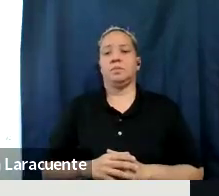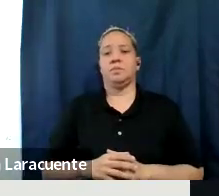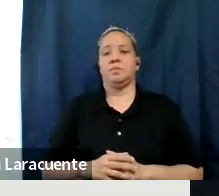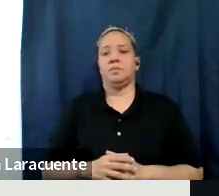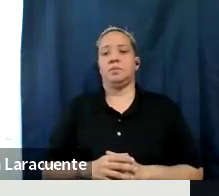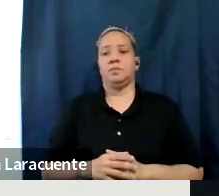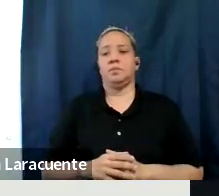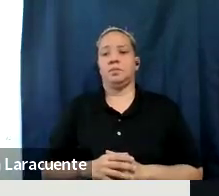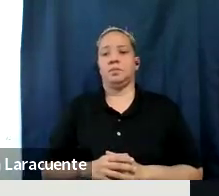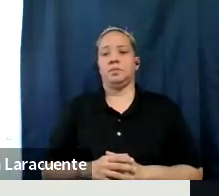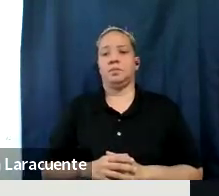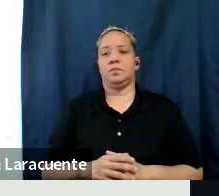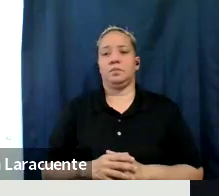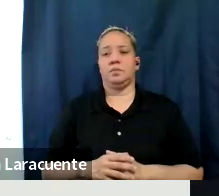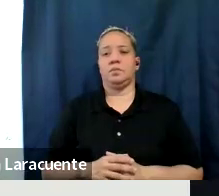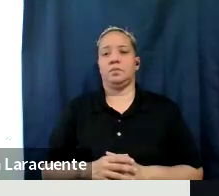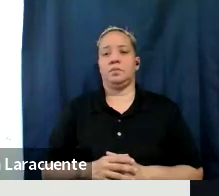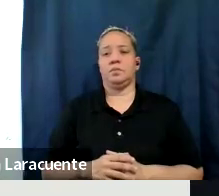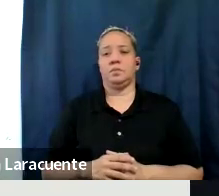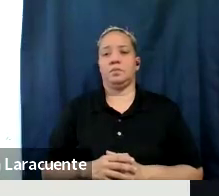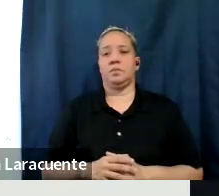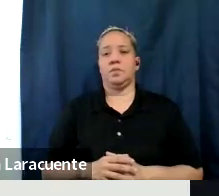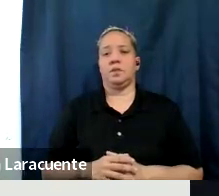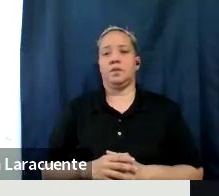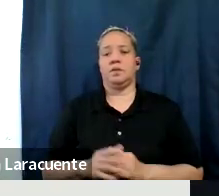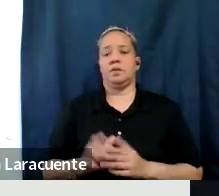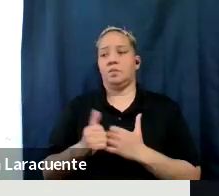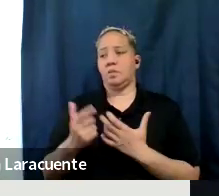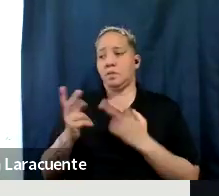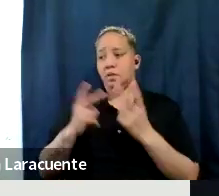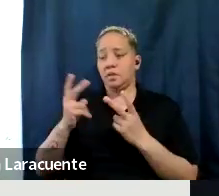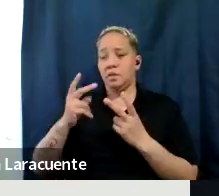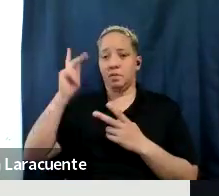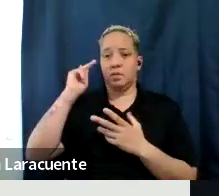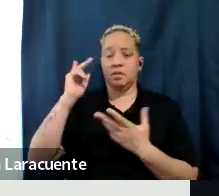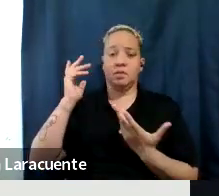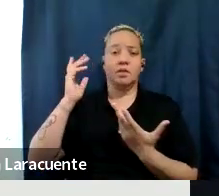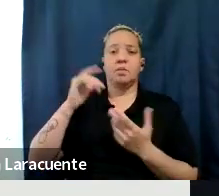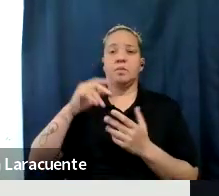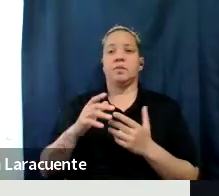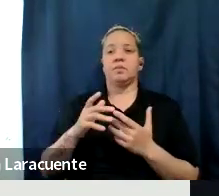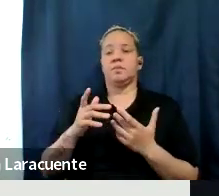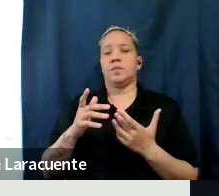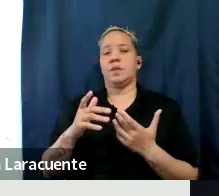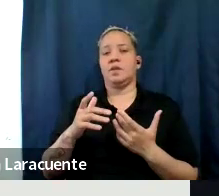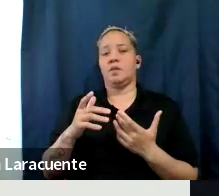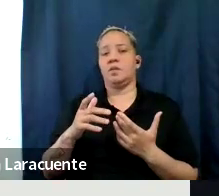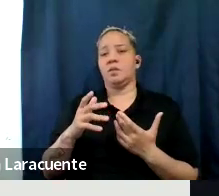Muy bien. ¿Cómo no van a, Eh, cómo no van a visitar la gran ciudad y van a estar paseándose por el parking?